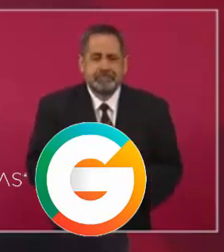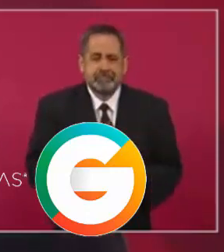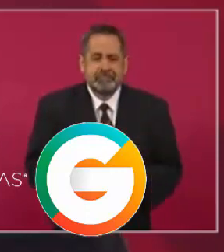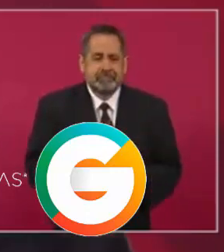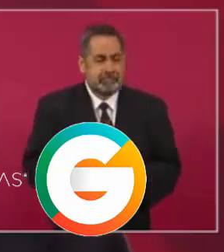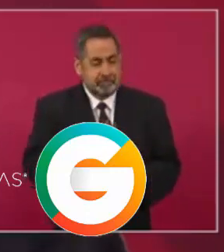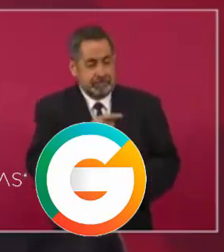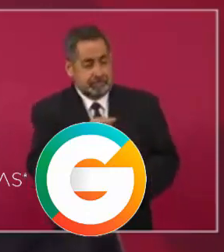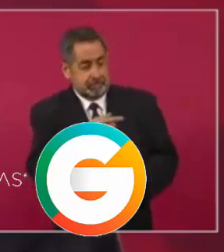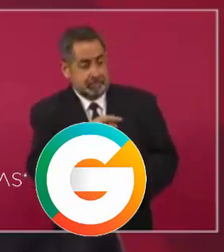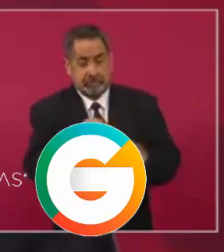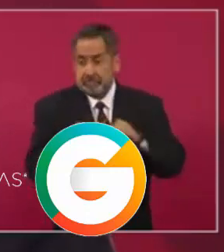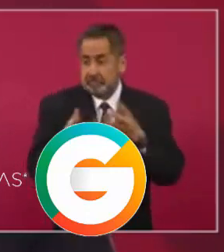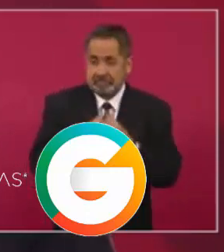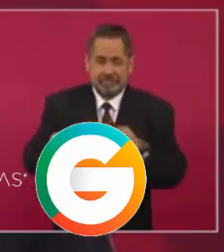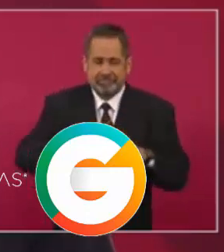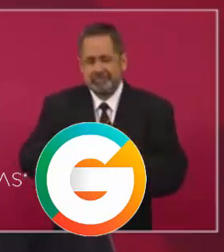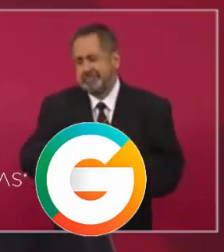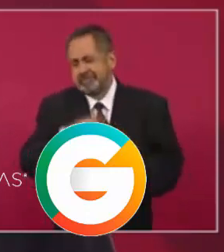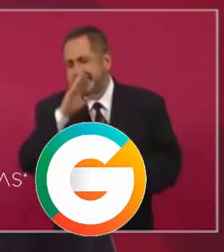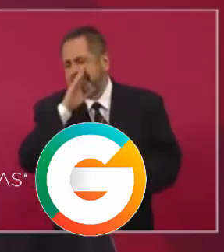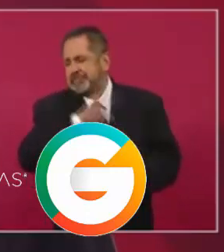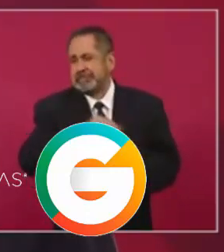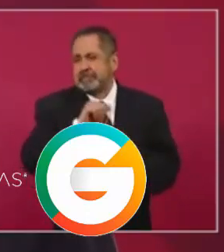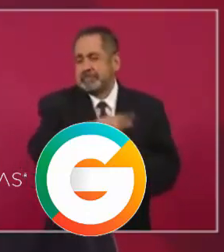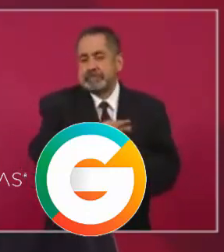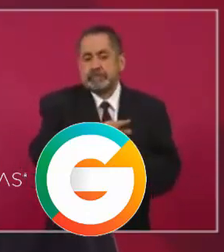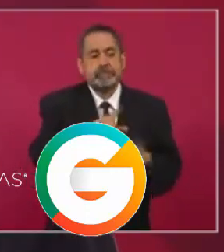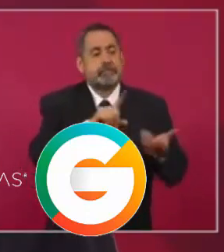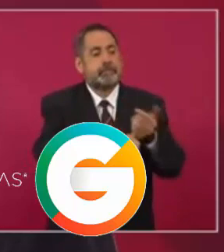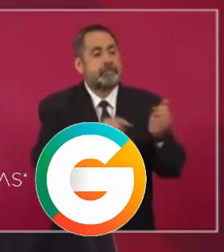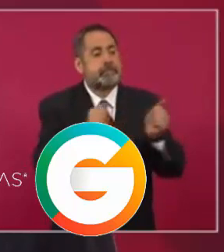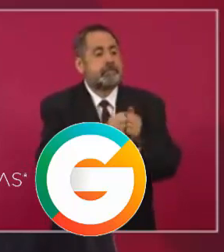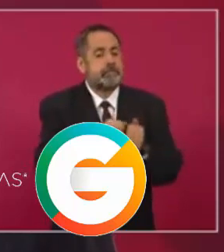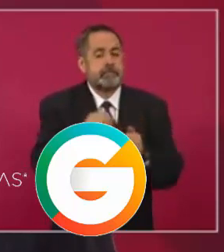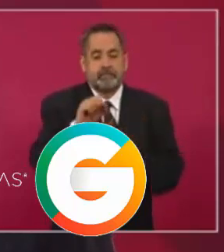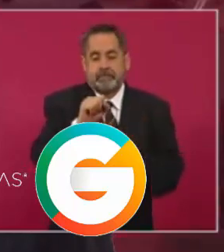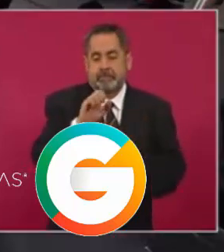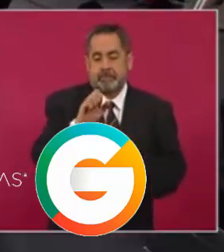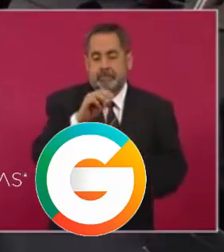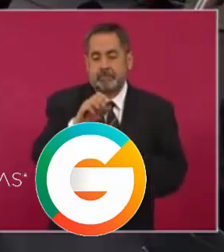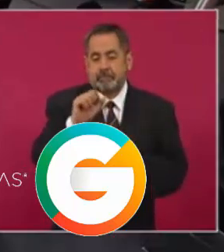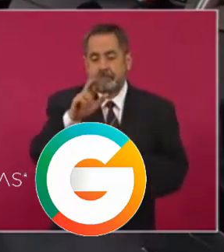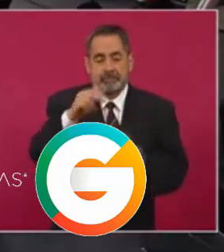llamo servidores públicos, de la Secretaría de Marina,